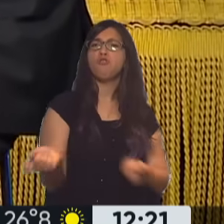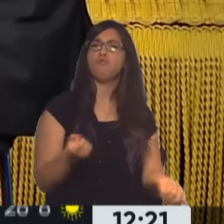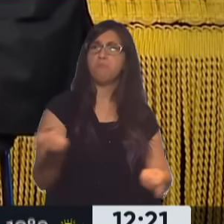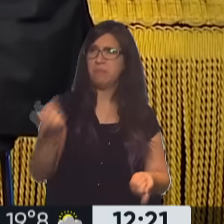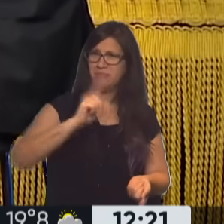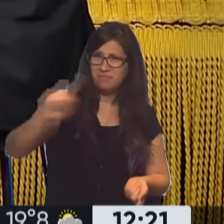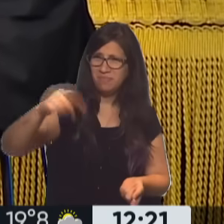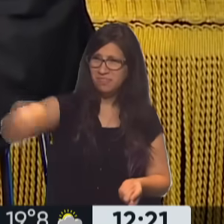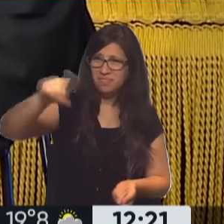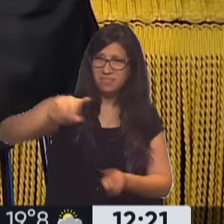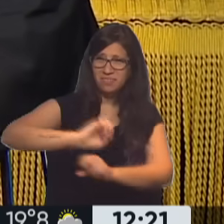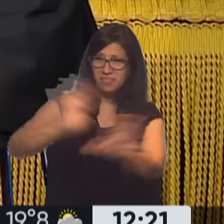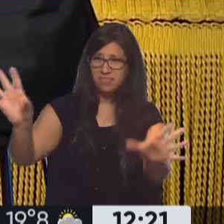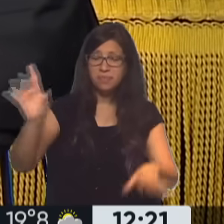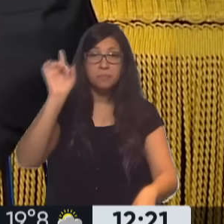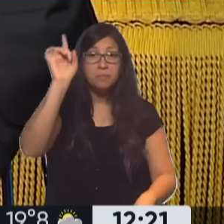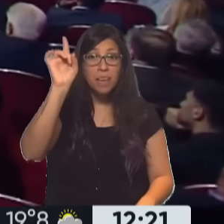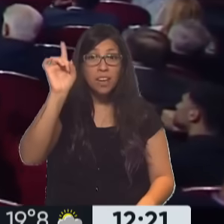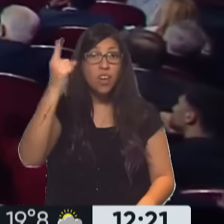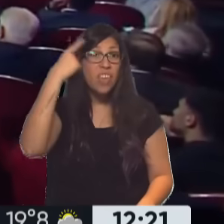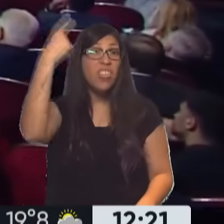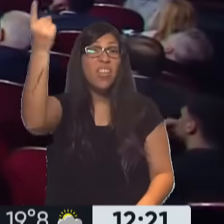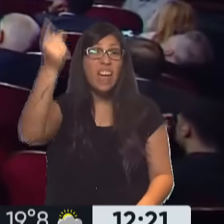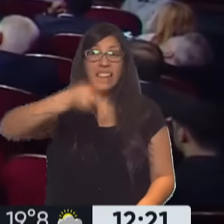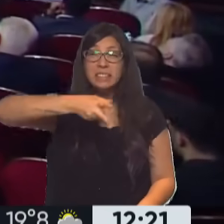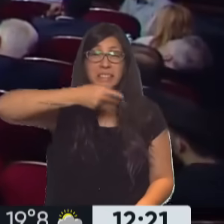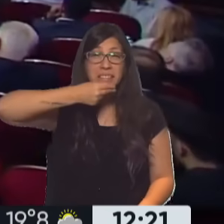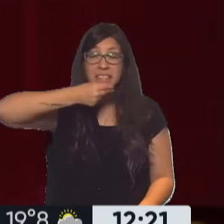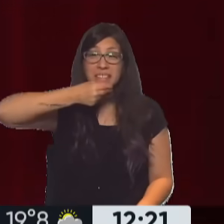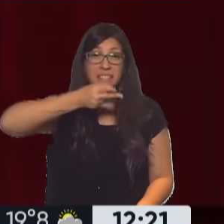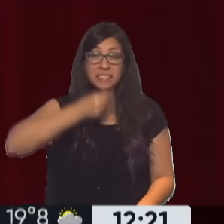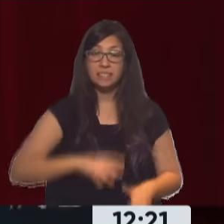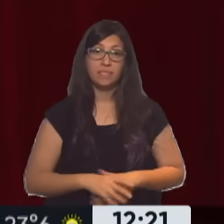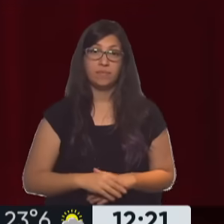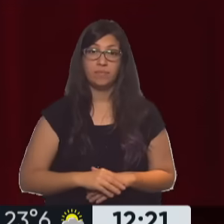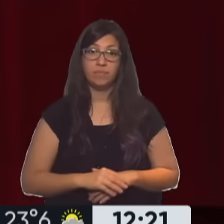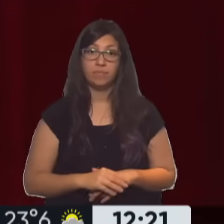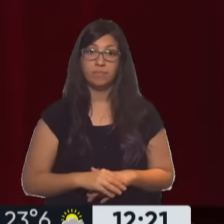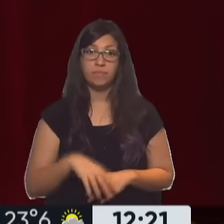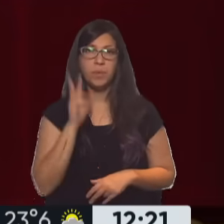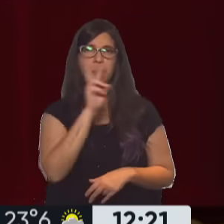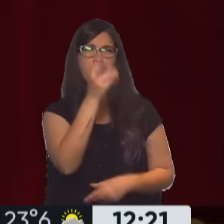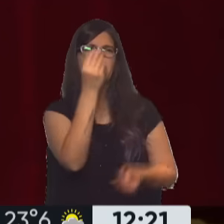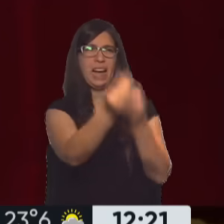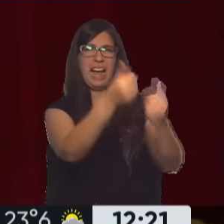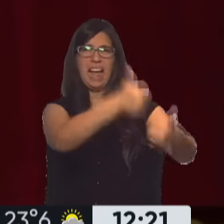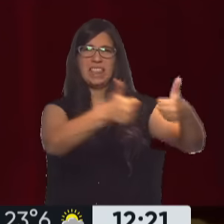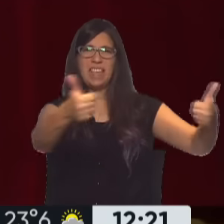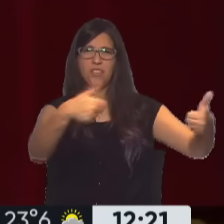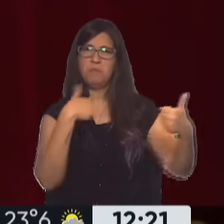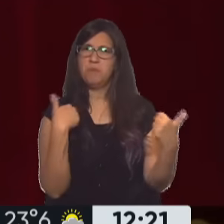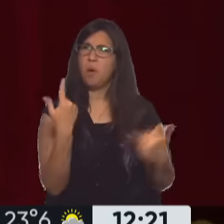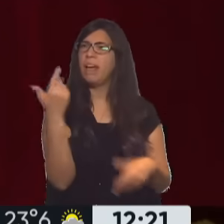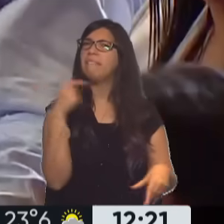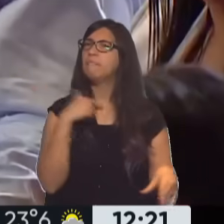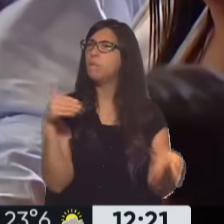sí no se les cayó una idea Cuando veo candidatos que por un voto son capaces de